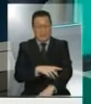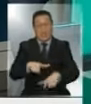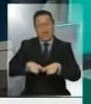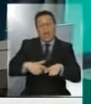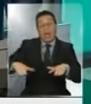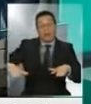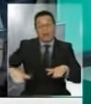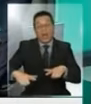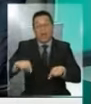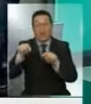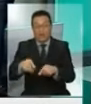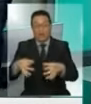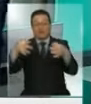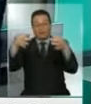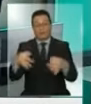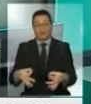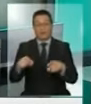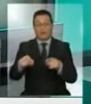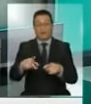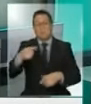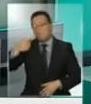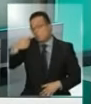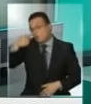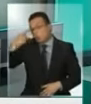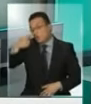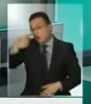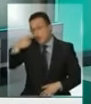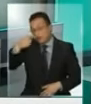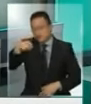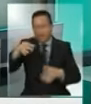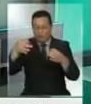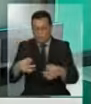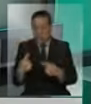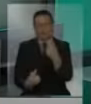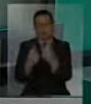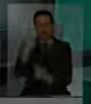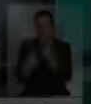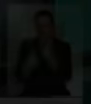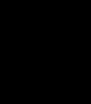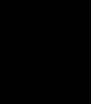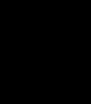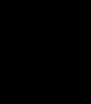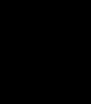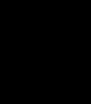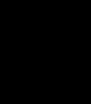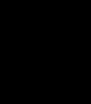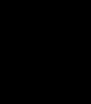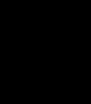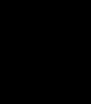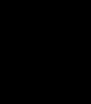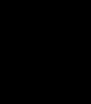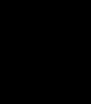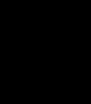confirmado va a ser en las zonas de puerto varas donde se va a mantener también el espectáculo a orillas del lago y en